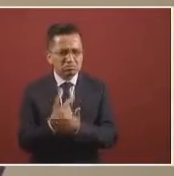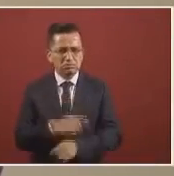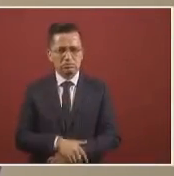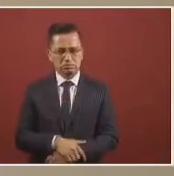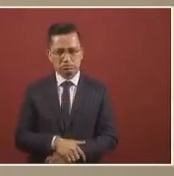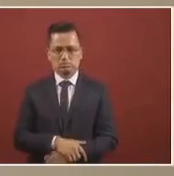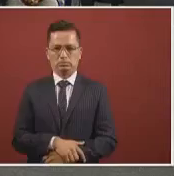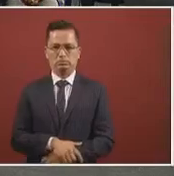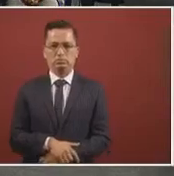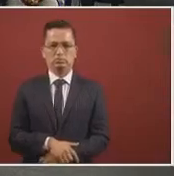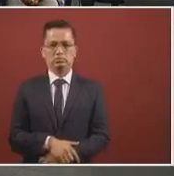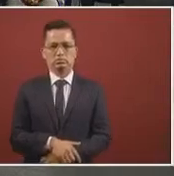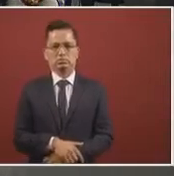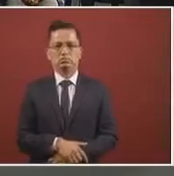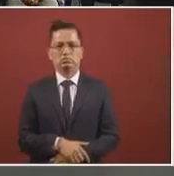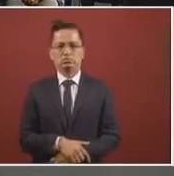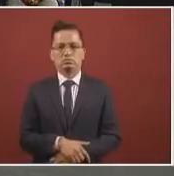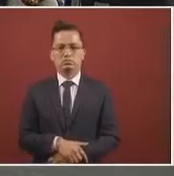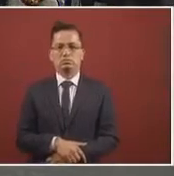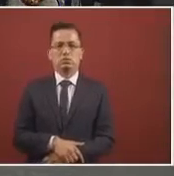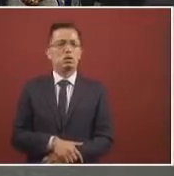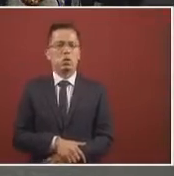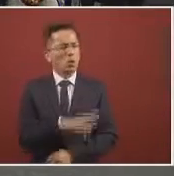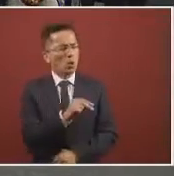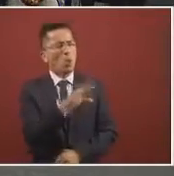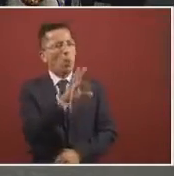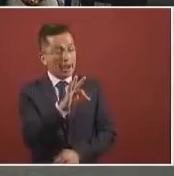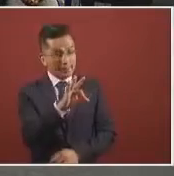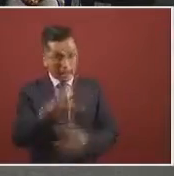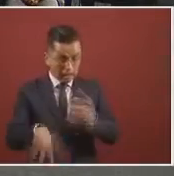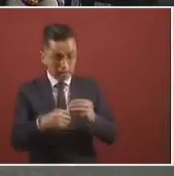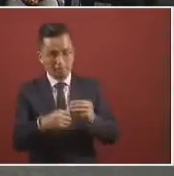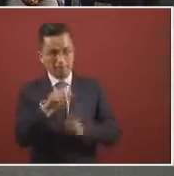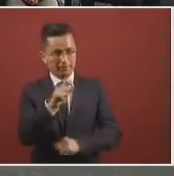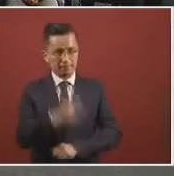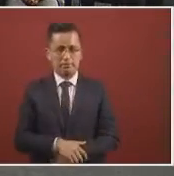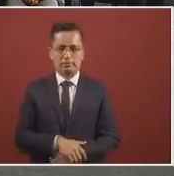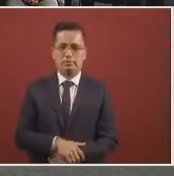¿40 al mes? No, 40 más 20. 60.